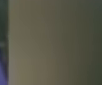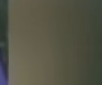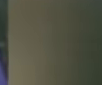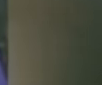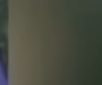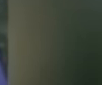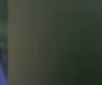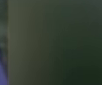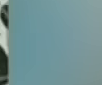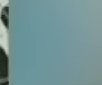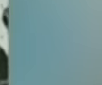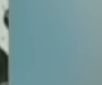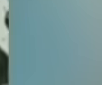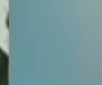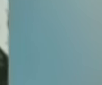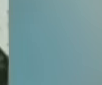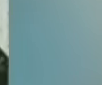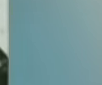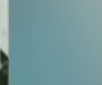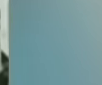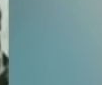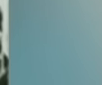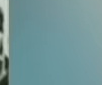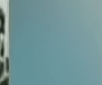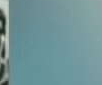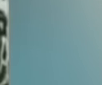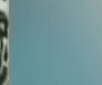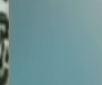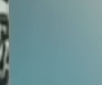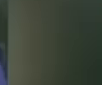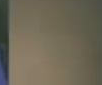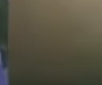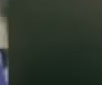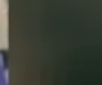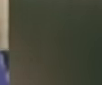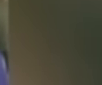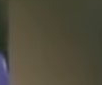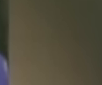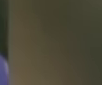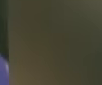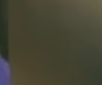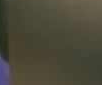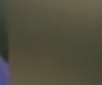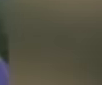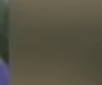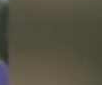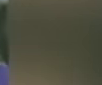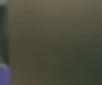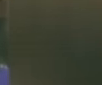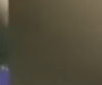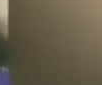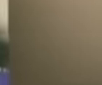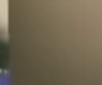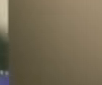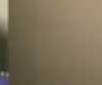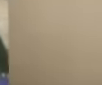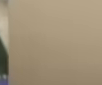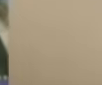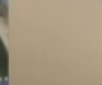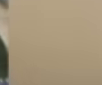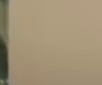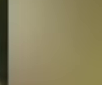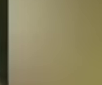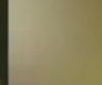una persona de verdad que lo está haciendo, eso lo está haciendo un troll o peor aún, un bot. Entonces, para que vean un poquito, ¿no? ¿Cómo empieza la historia de las granjas de